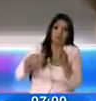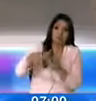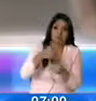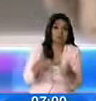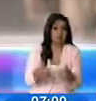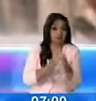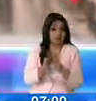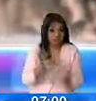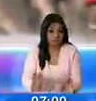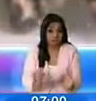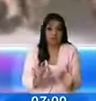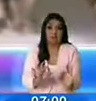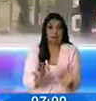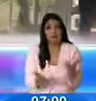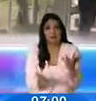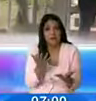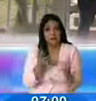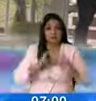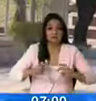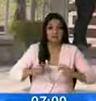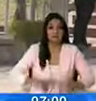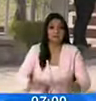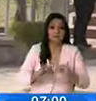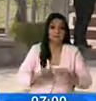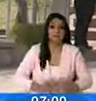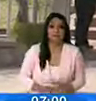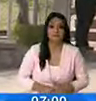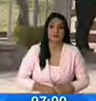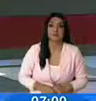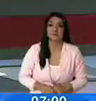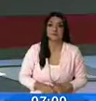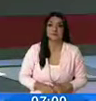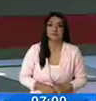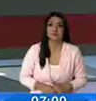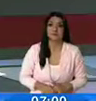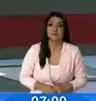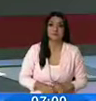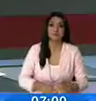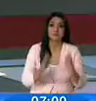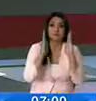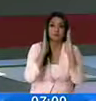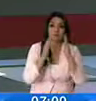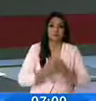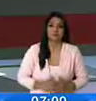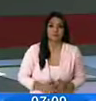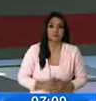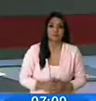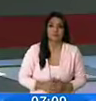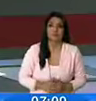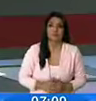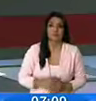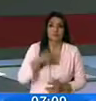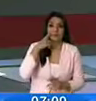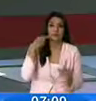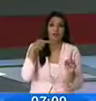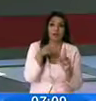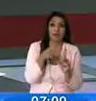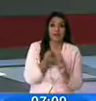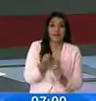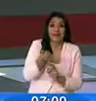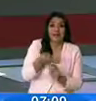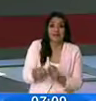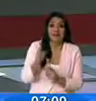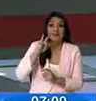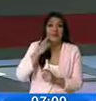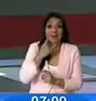permita desarrollarse de forma adecuada, informó Javier Rosero. Muchísima atención, fue detenido el hombre que intentó agredir a una